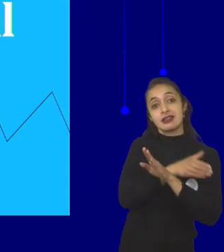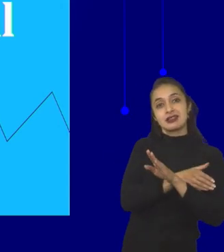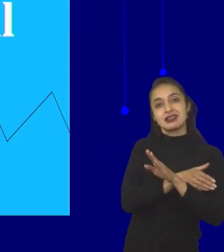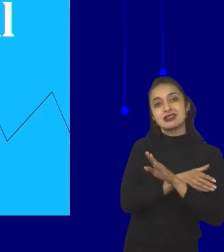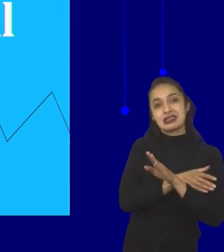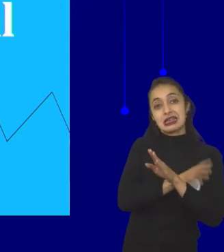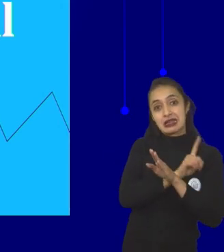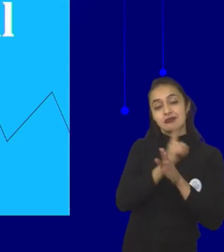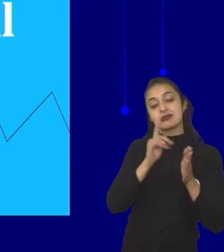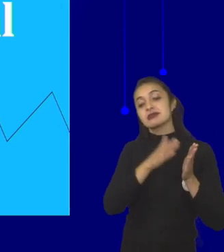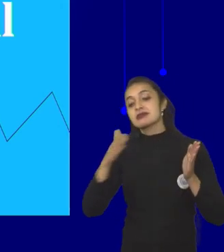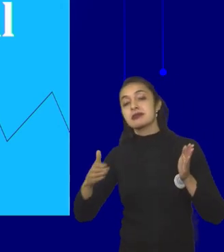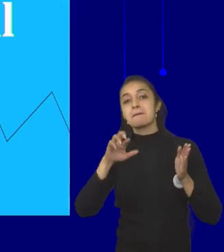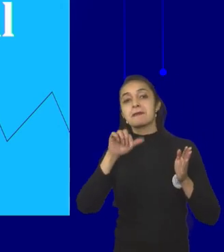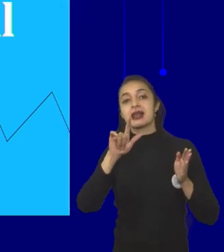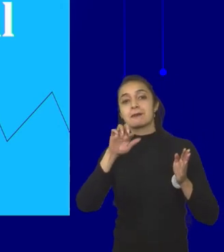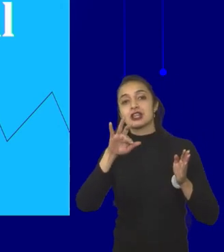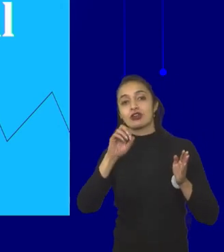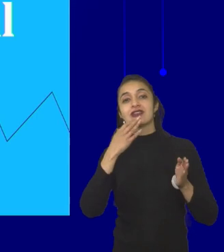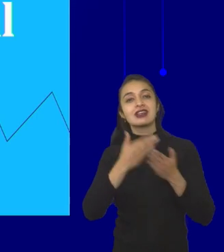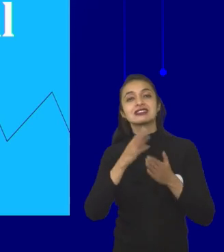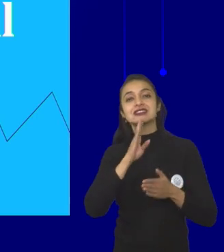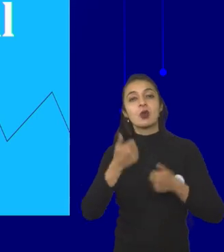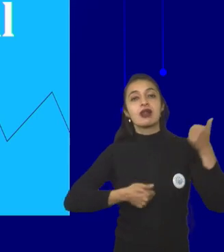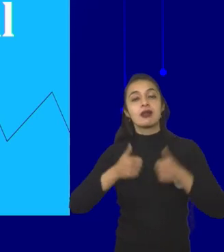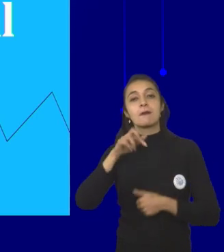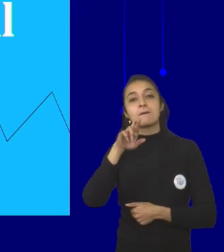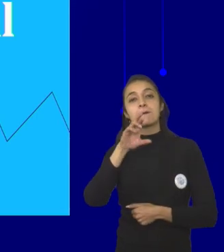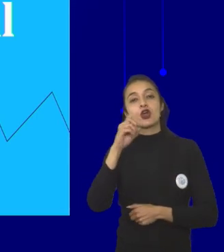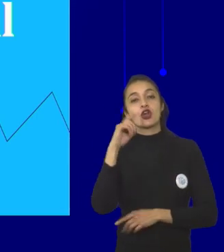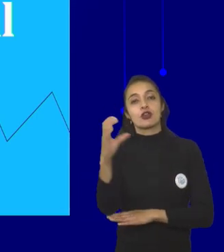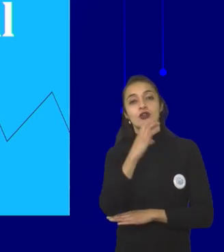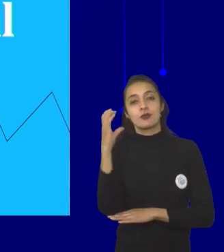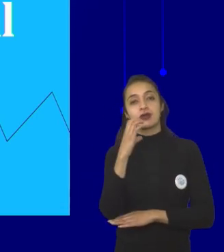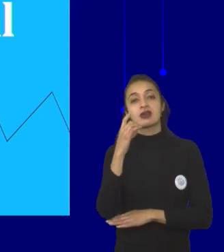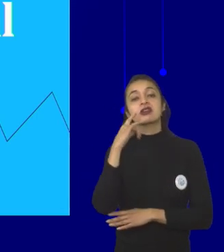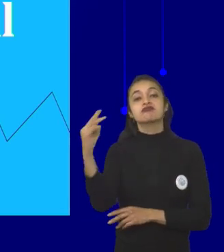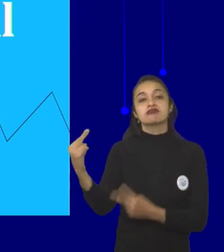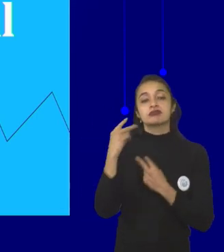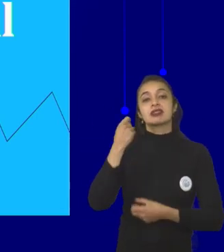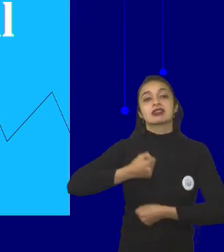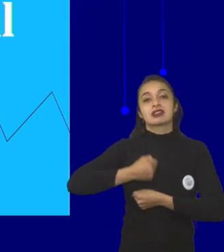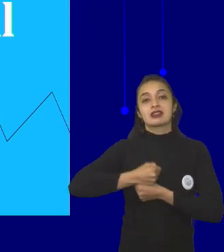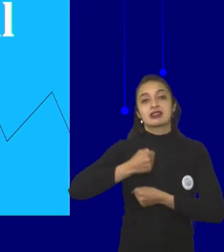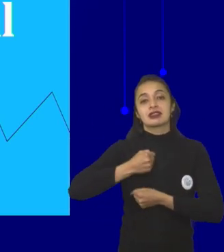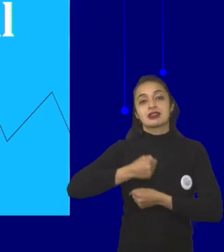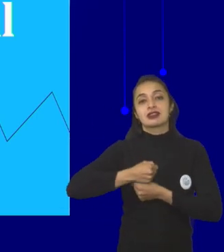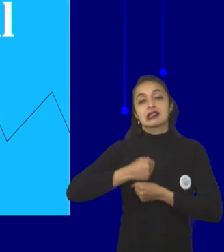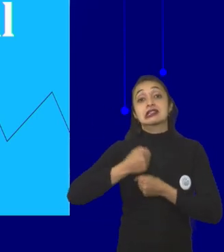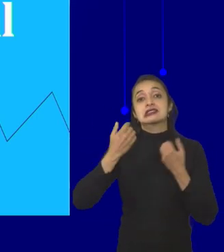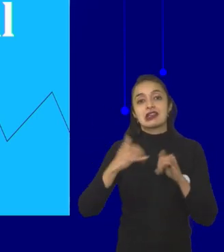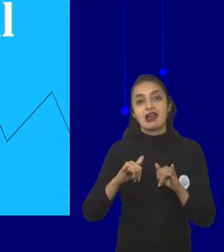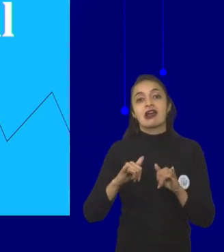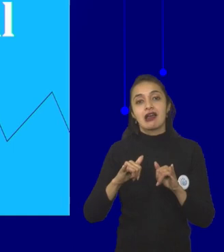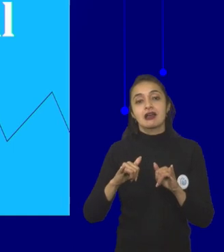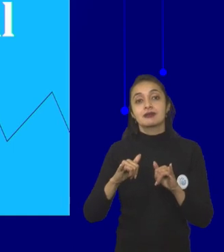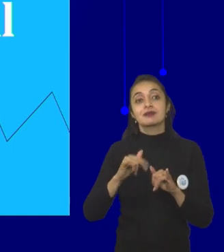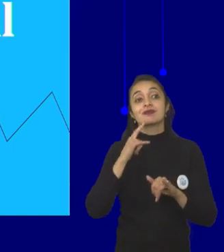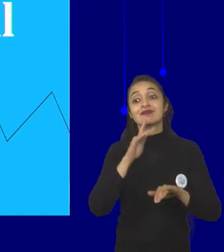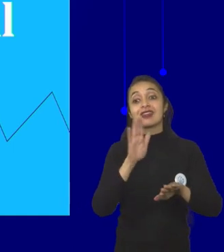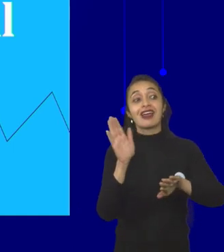¿gracias a qué? A ProColombia. Porque ya veían nuestro trabajo y me llaman un día de ProColombia y me dicen,